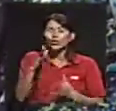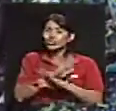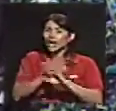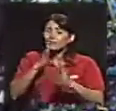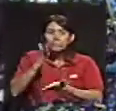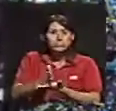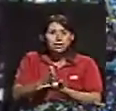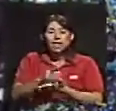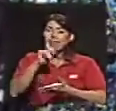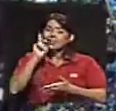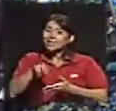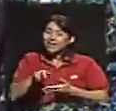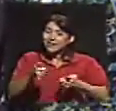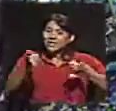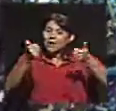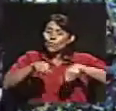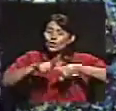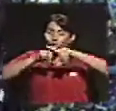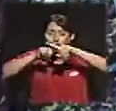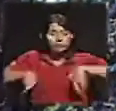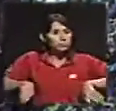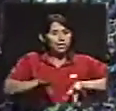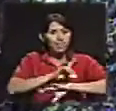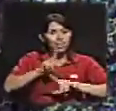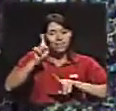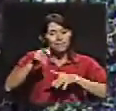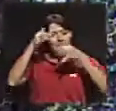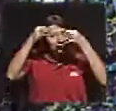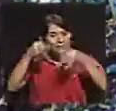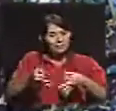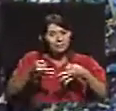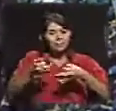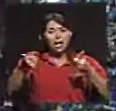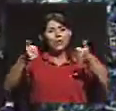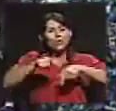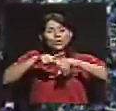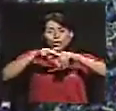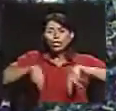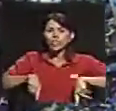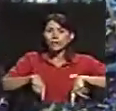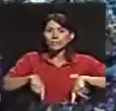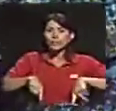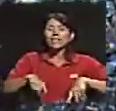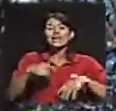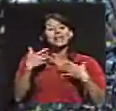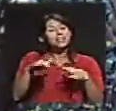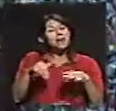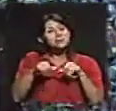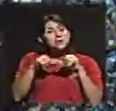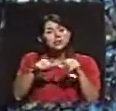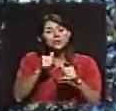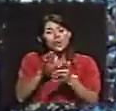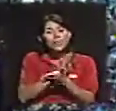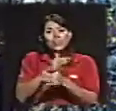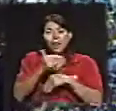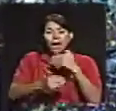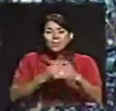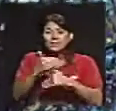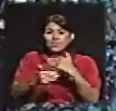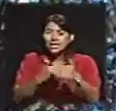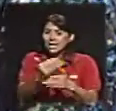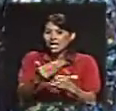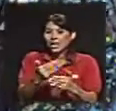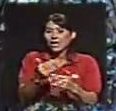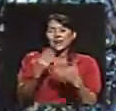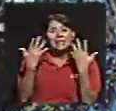el acuerdo de derogar ese acuerdo donde se dio en concesión y seguir con el trámite que continúa, como le digo, hasta que